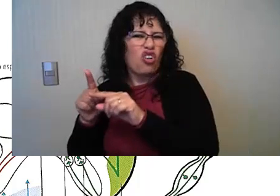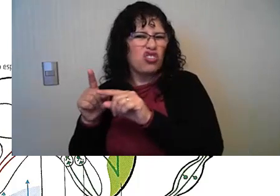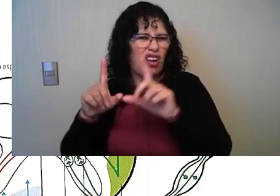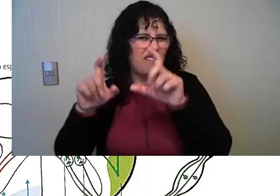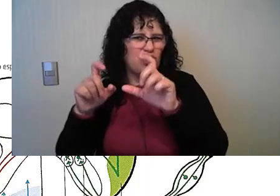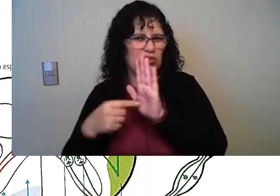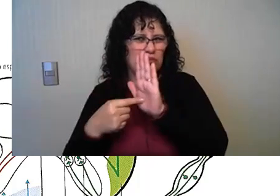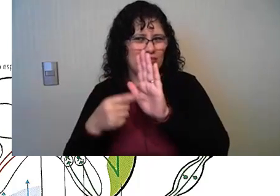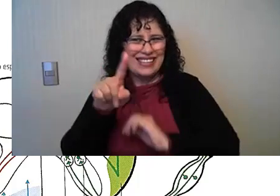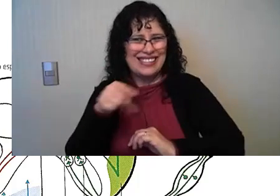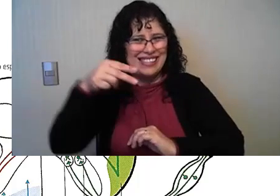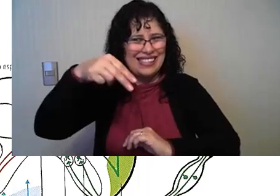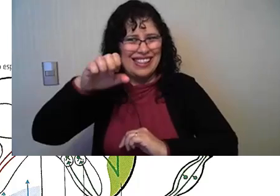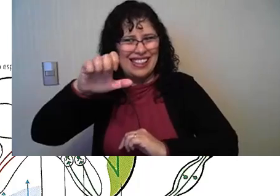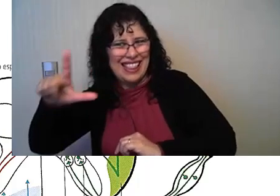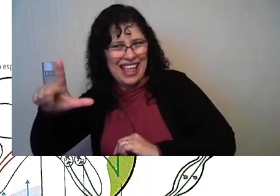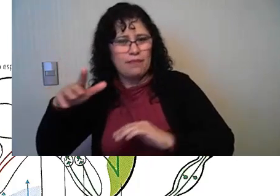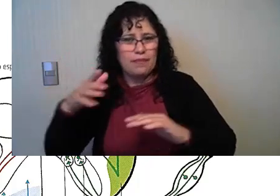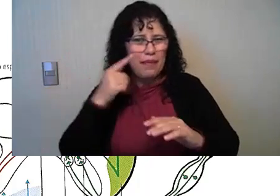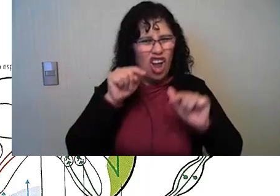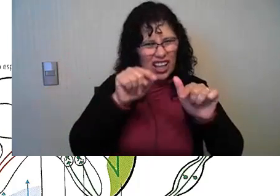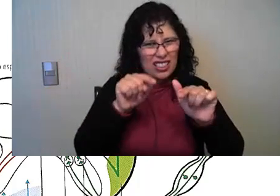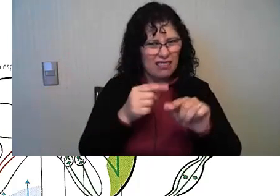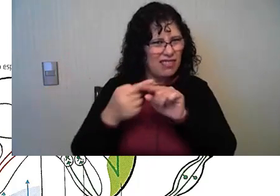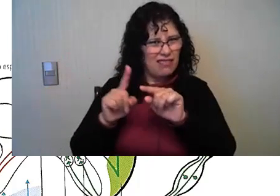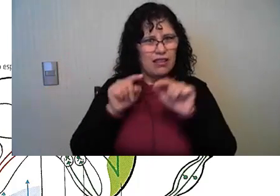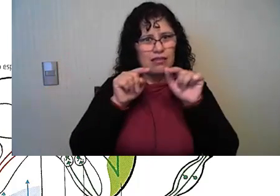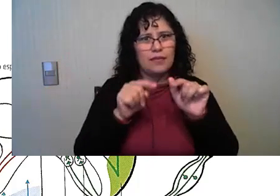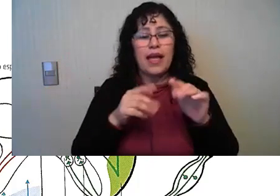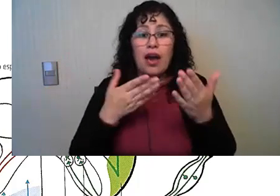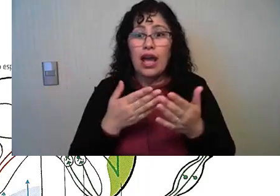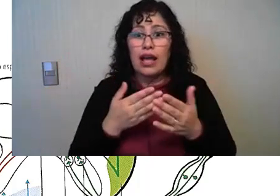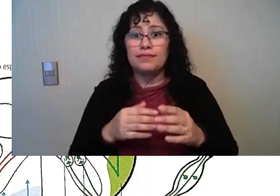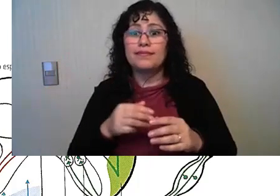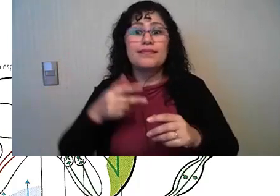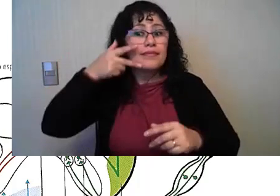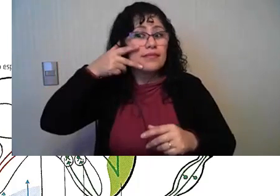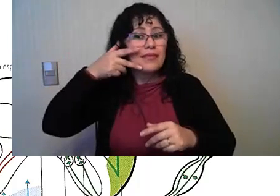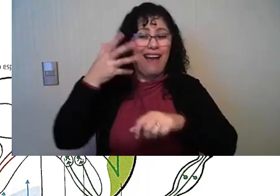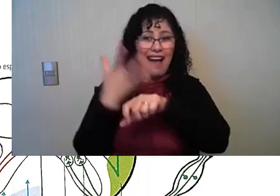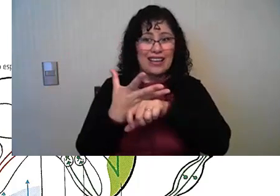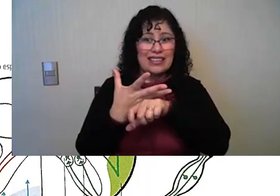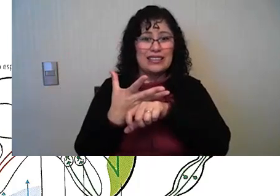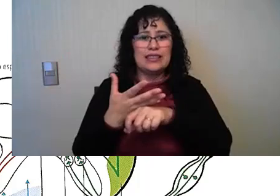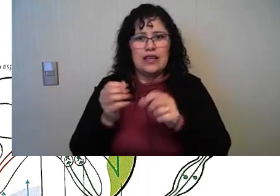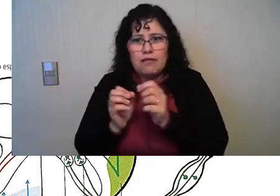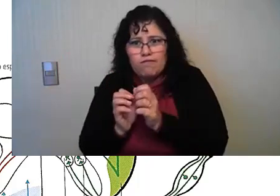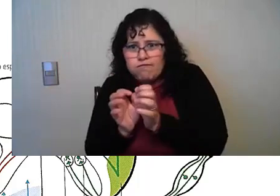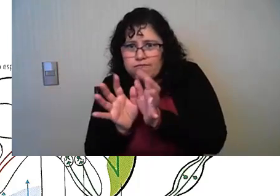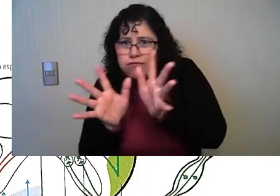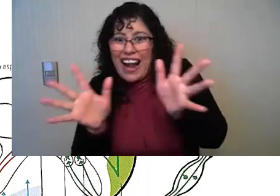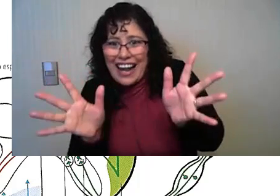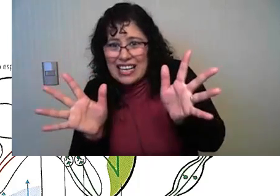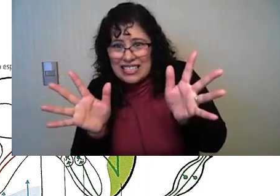núcleo sensitivo del trigémino. Recuerden que el trigémino tiene una gran raíz sensitiva y su principal función